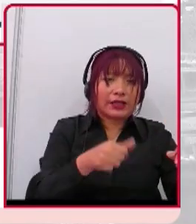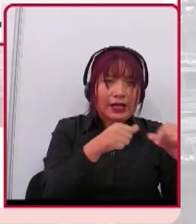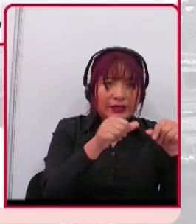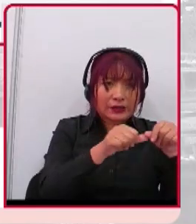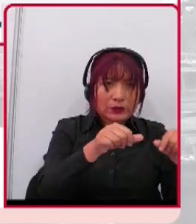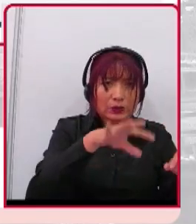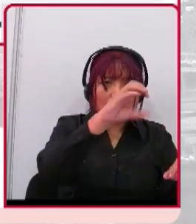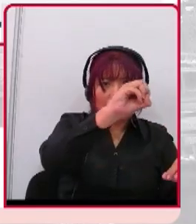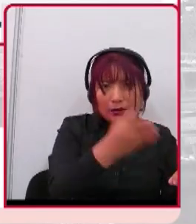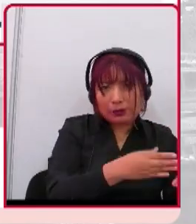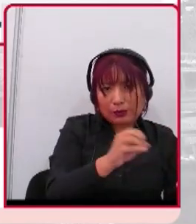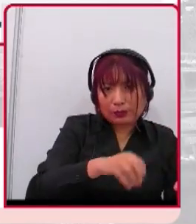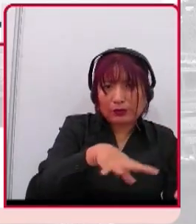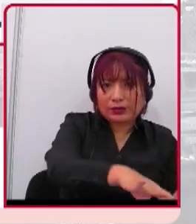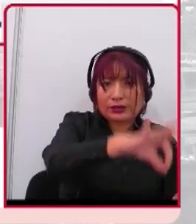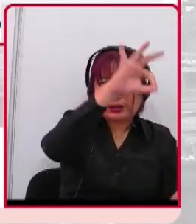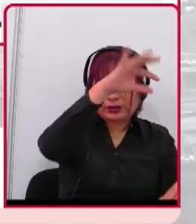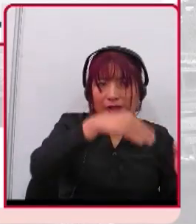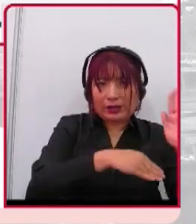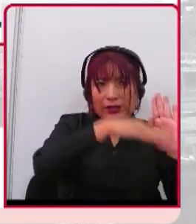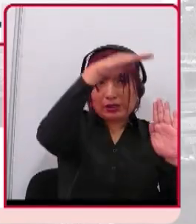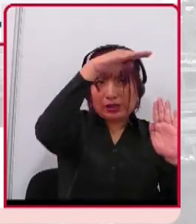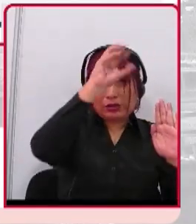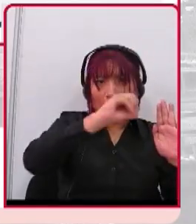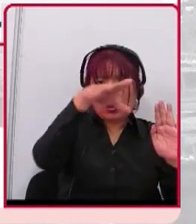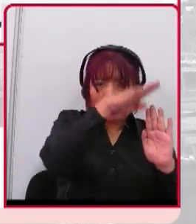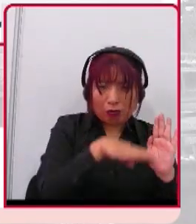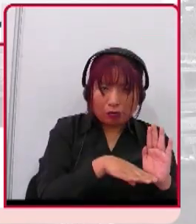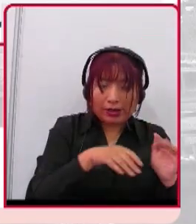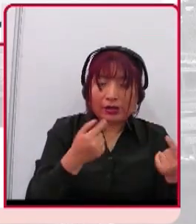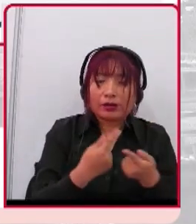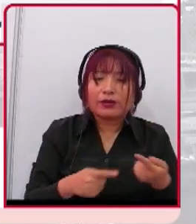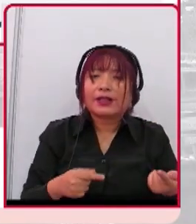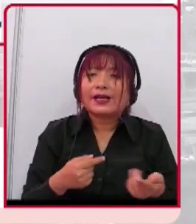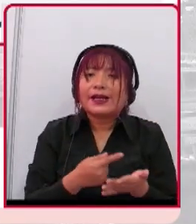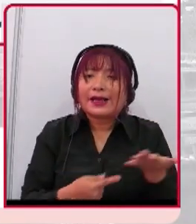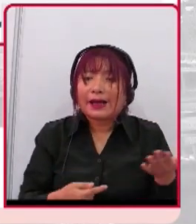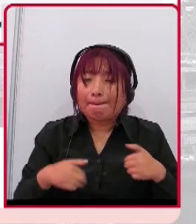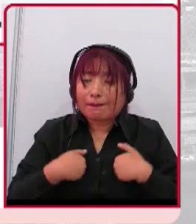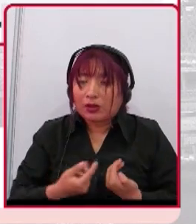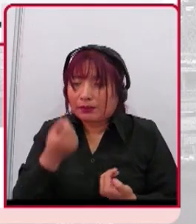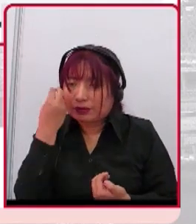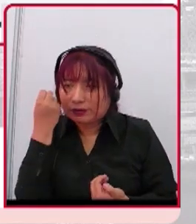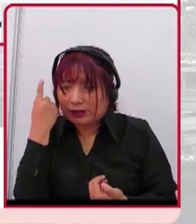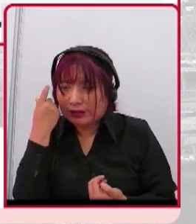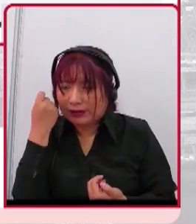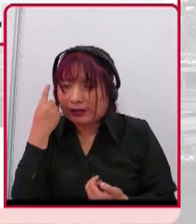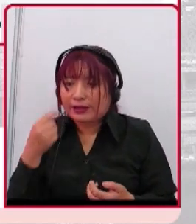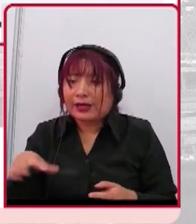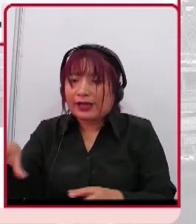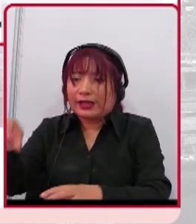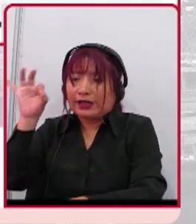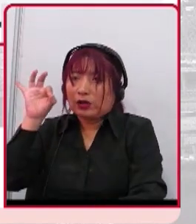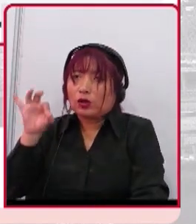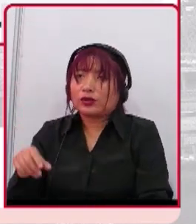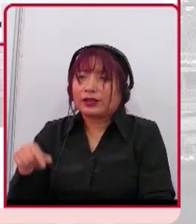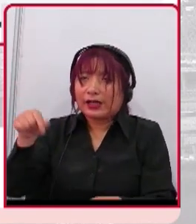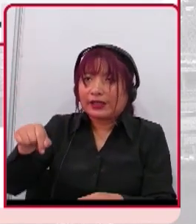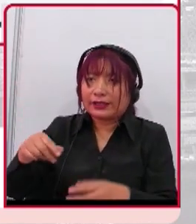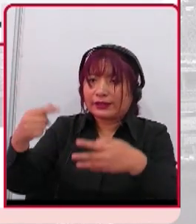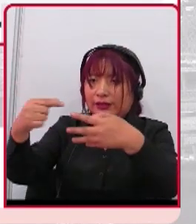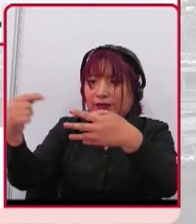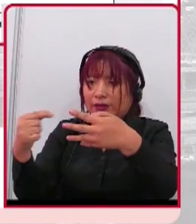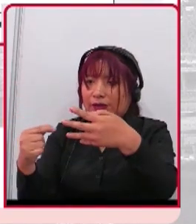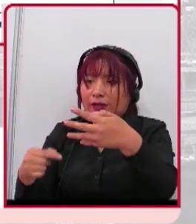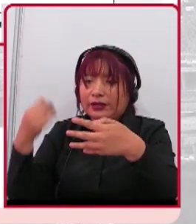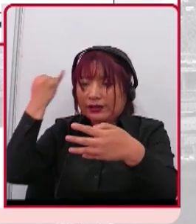saber qué es lo que tenemos que encontrar con cada una de estas variables y cuál es el objetivo a lograr. Identificamos para cada una de